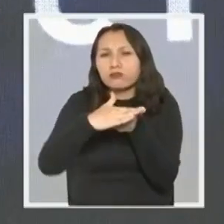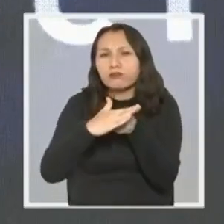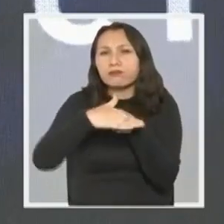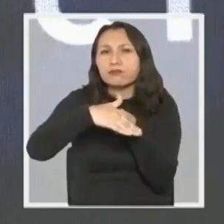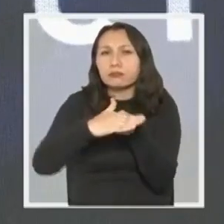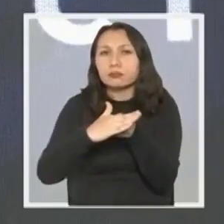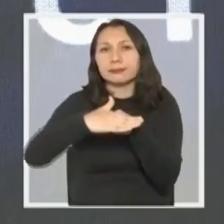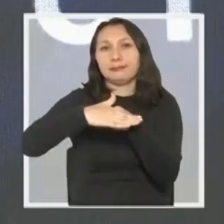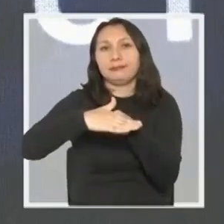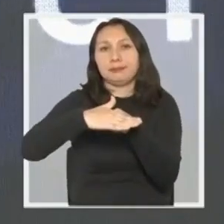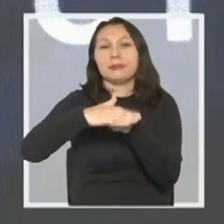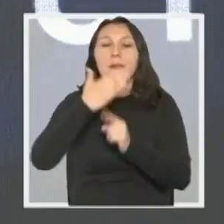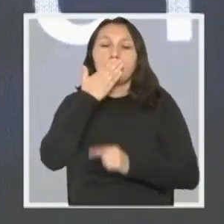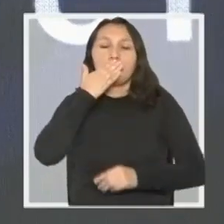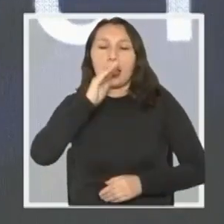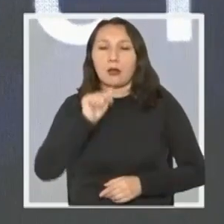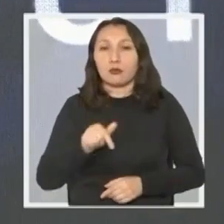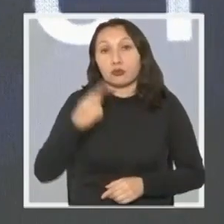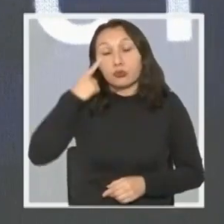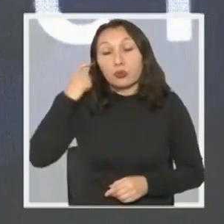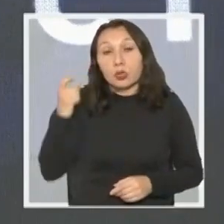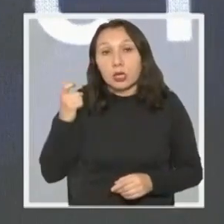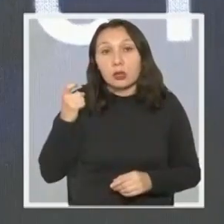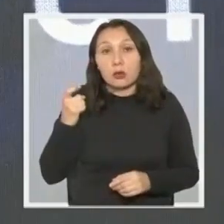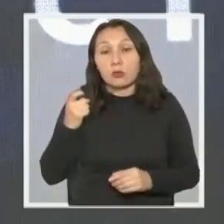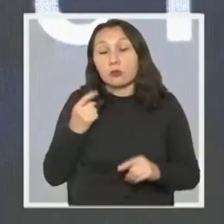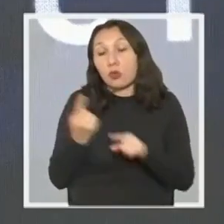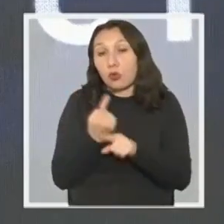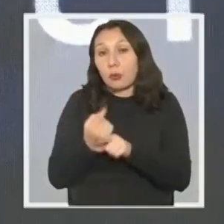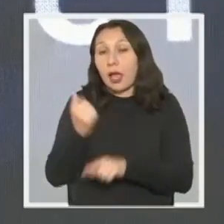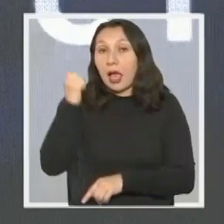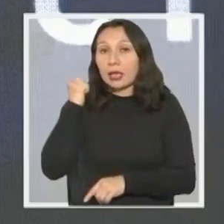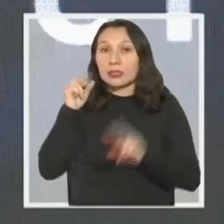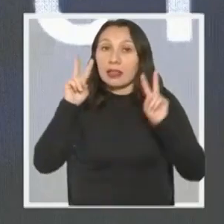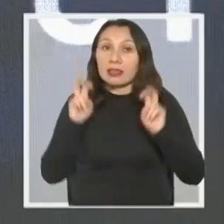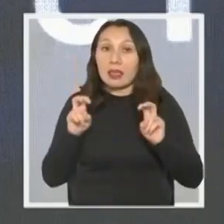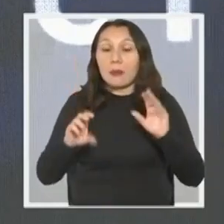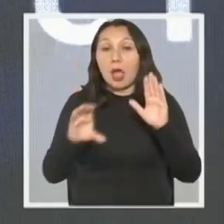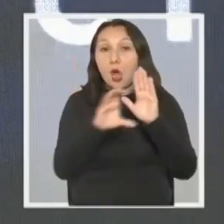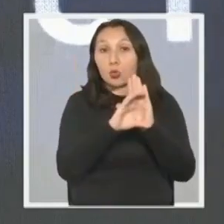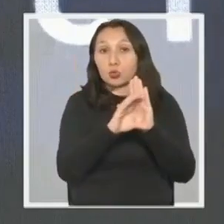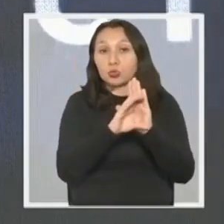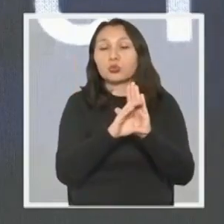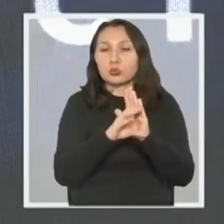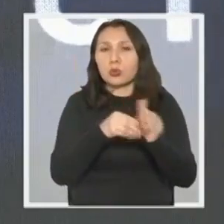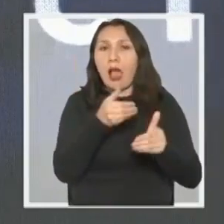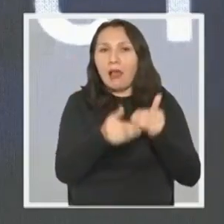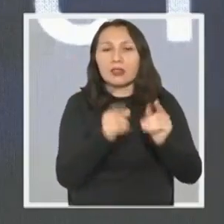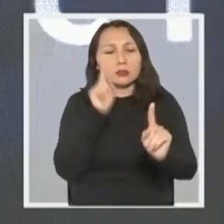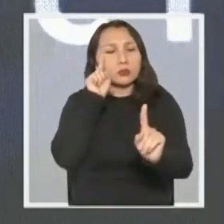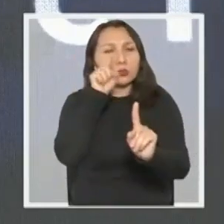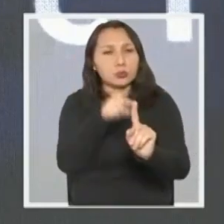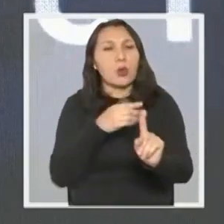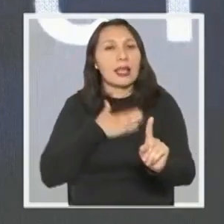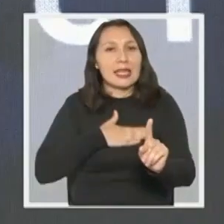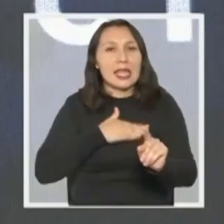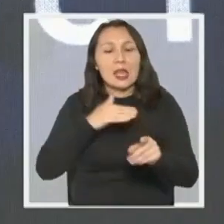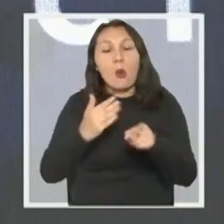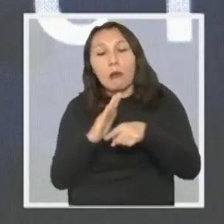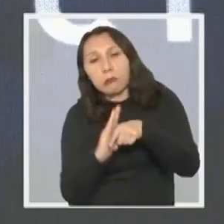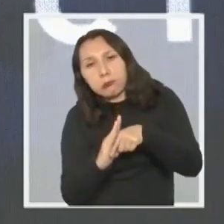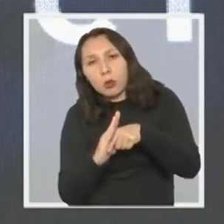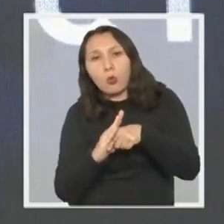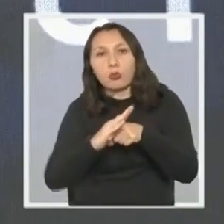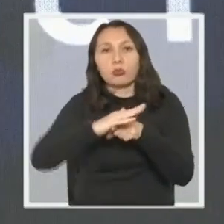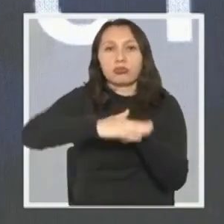que, por lo menos por lo que se conversaba ayer en materia constitucional, se está avanzando en esa dirección. Y yo creo que ahí